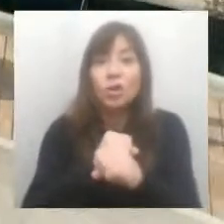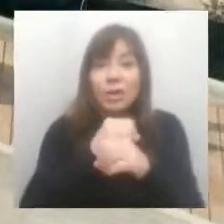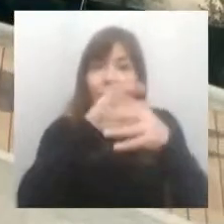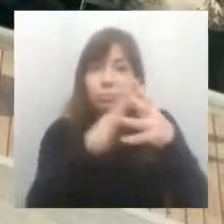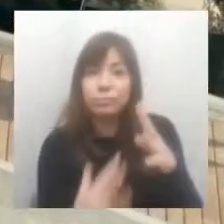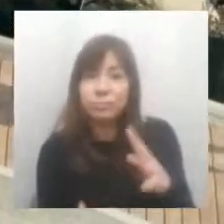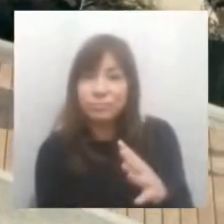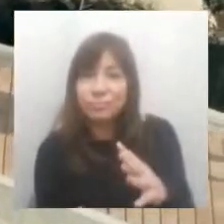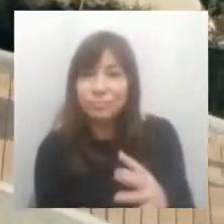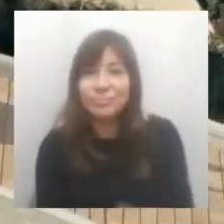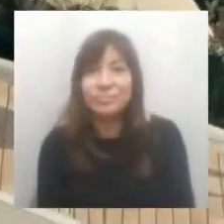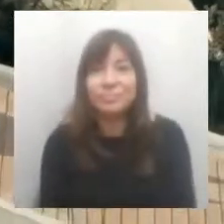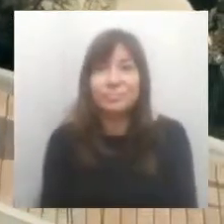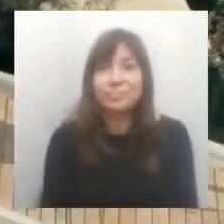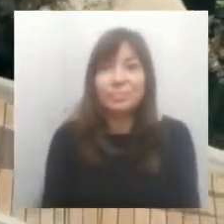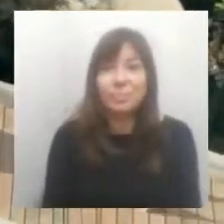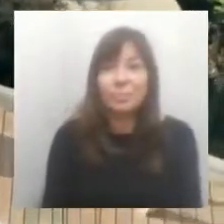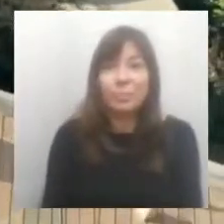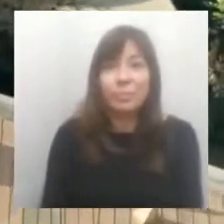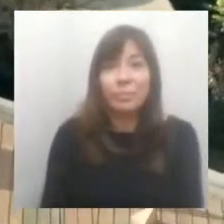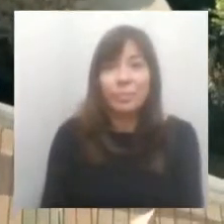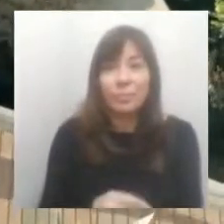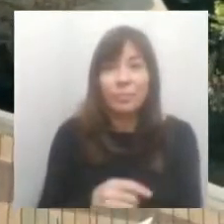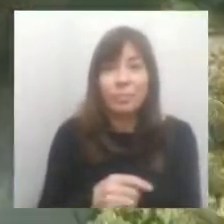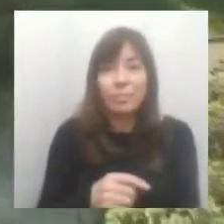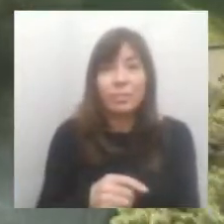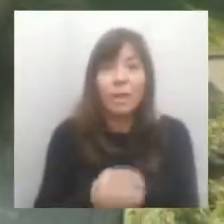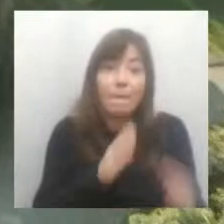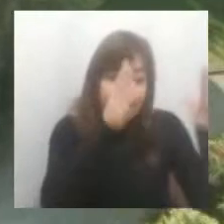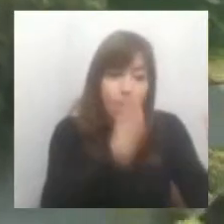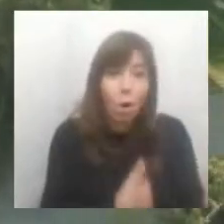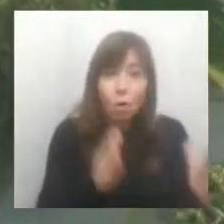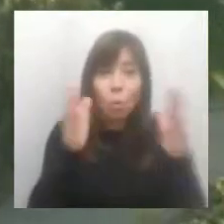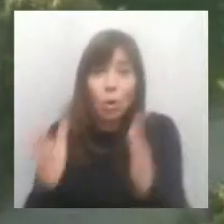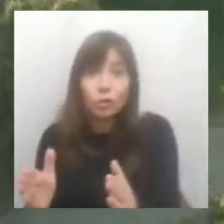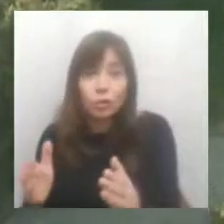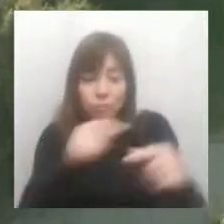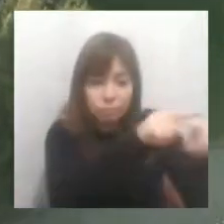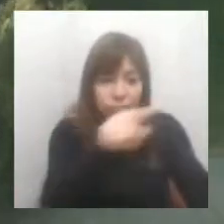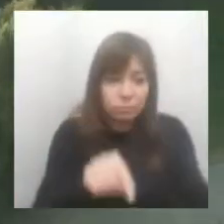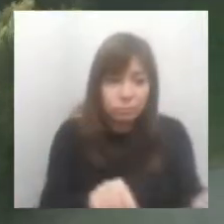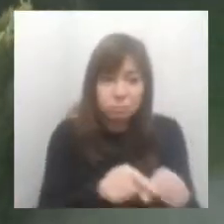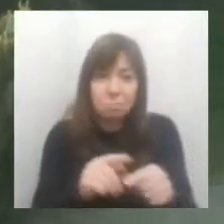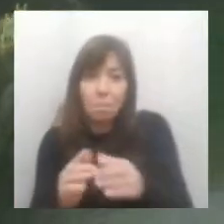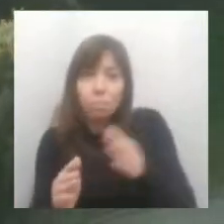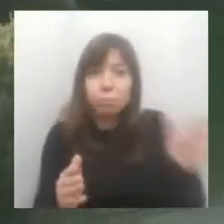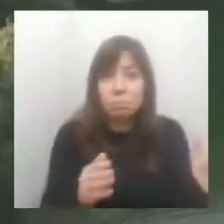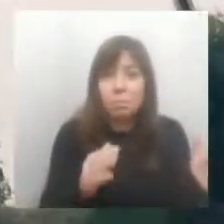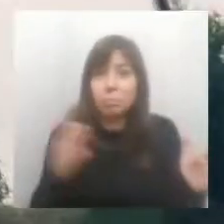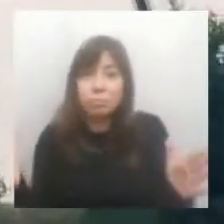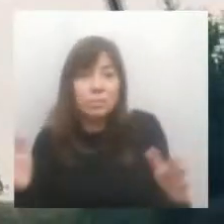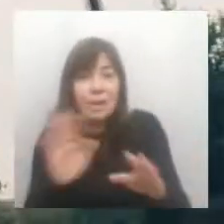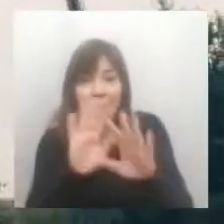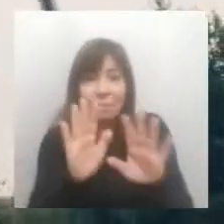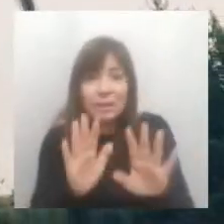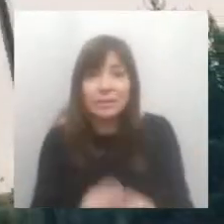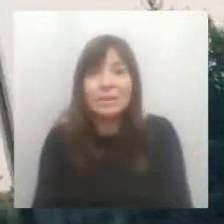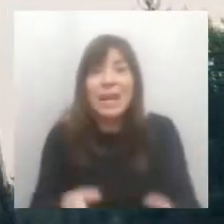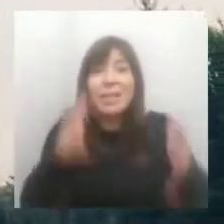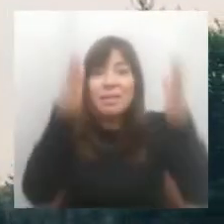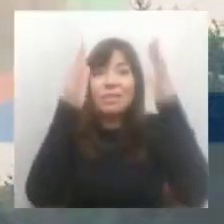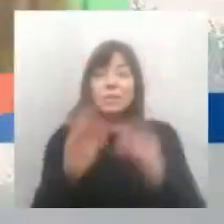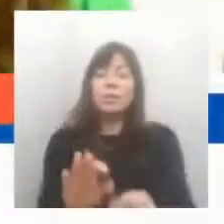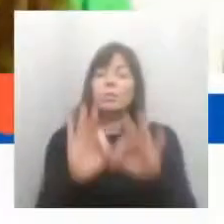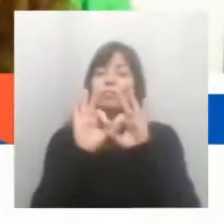los módulos que no estaban anclados al suelo, los módulos interactivos se desplazaron hacia los muros. Fue lo único que ocurrió, pero el edificio quedó intacto. Así que